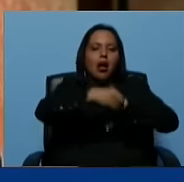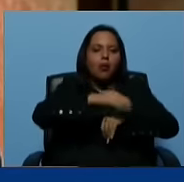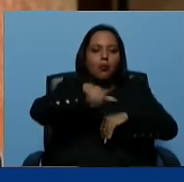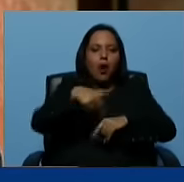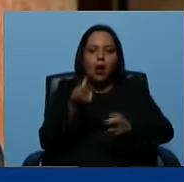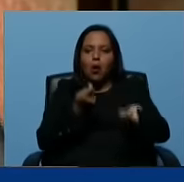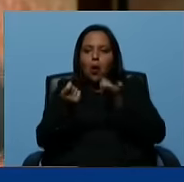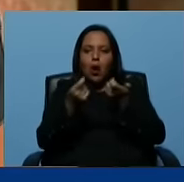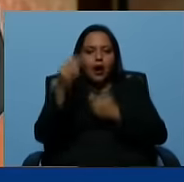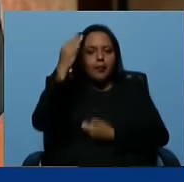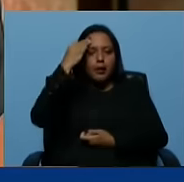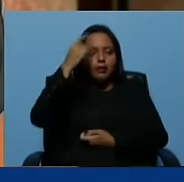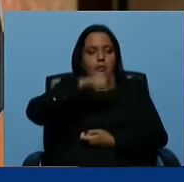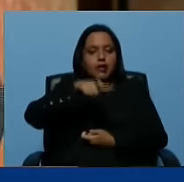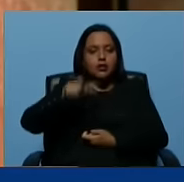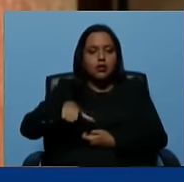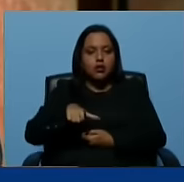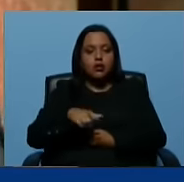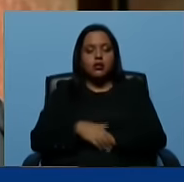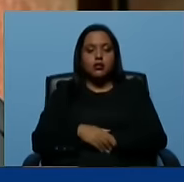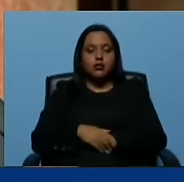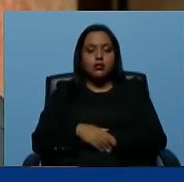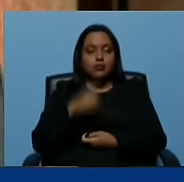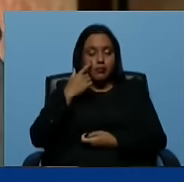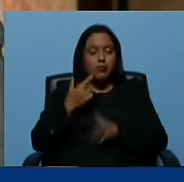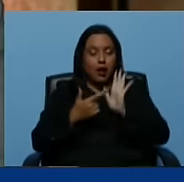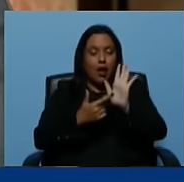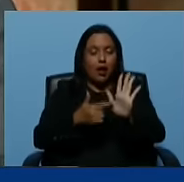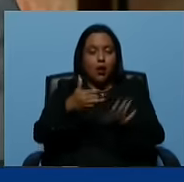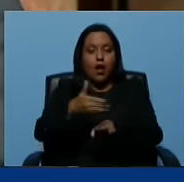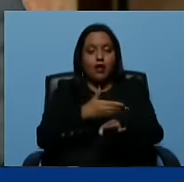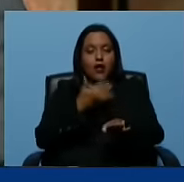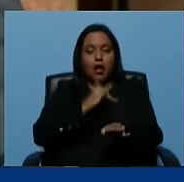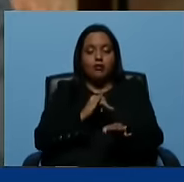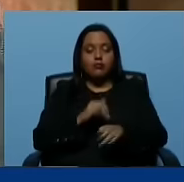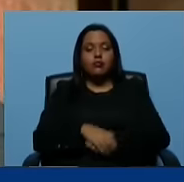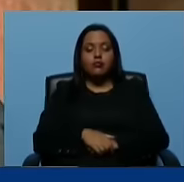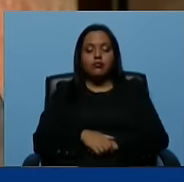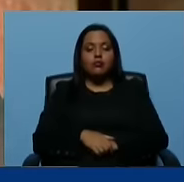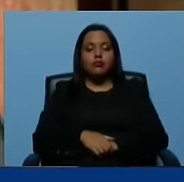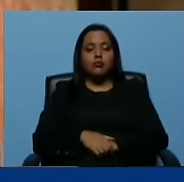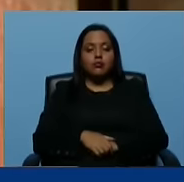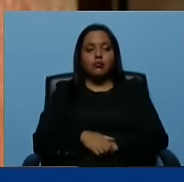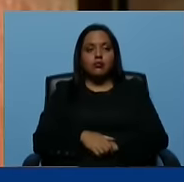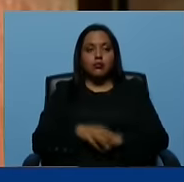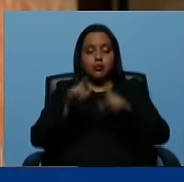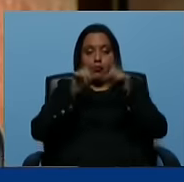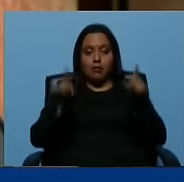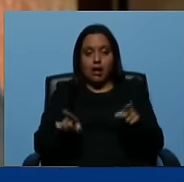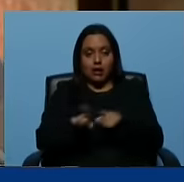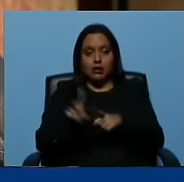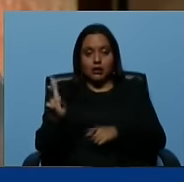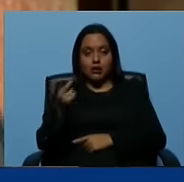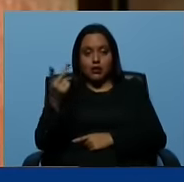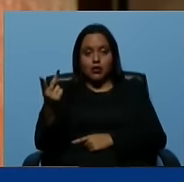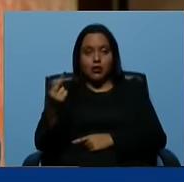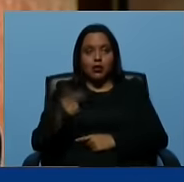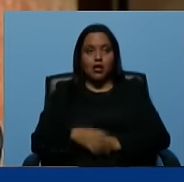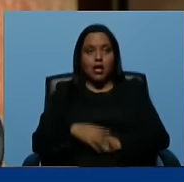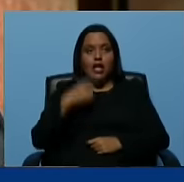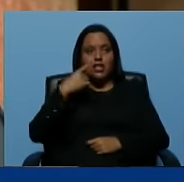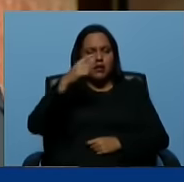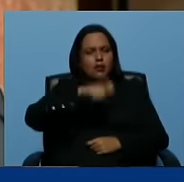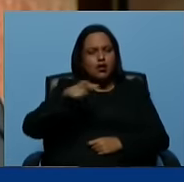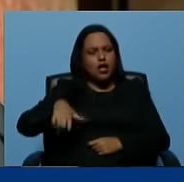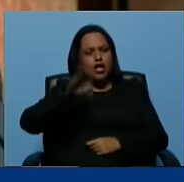de las personas. Y eso está plenamente demostrado. Pasen a la siguiente lámina. Esto es una verdad de perogrullo, lo dicen los